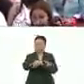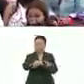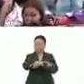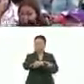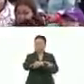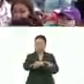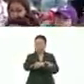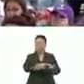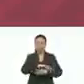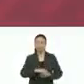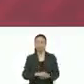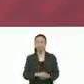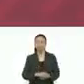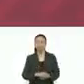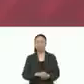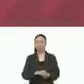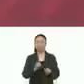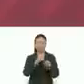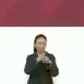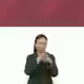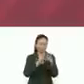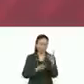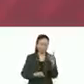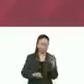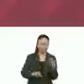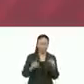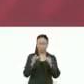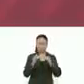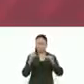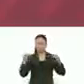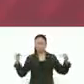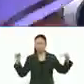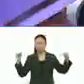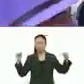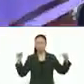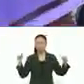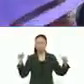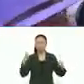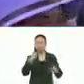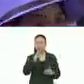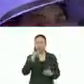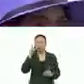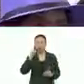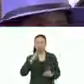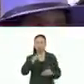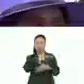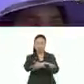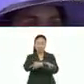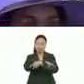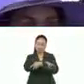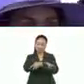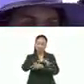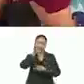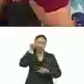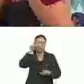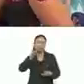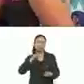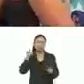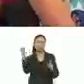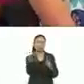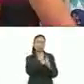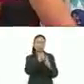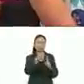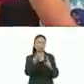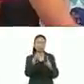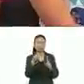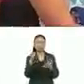las consignas por la igualdad sustantiva y la paridad. Sororas por la erradicación de la violencia